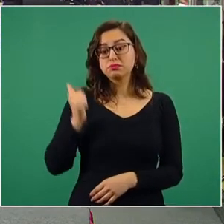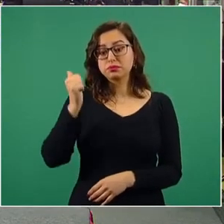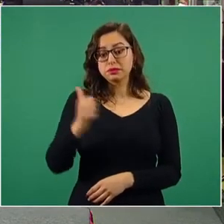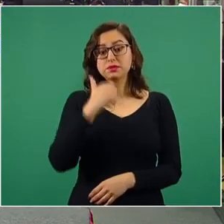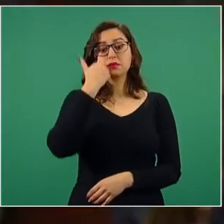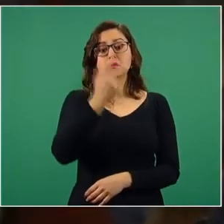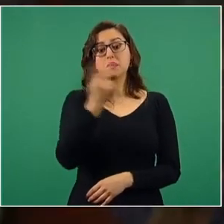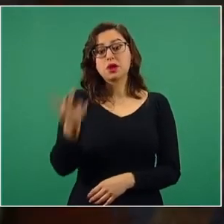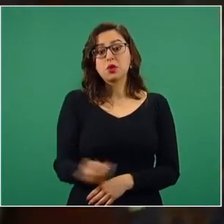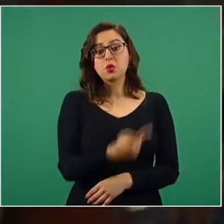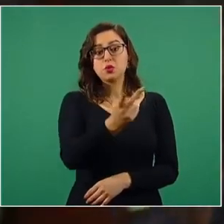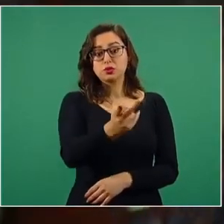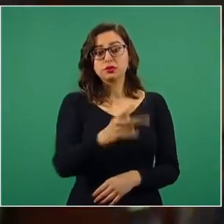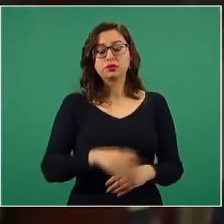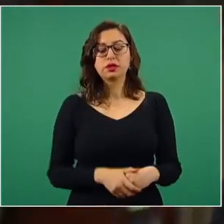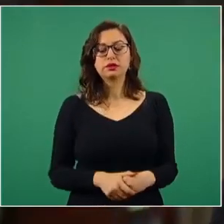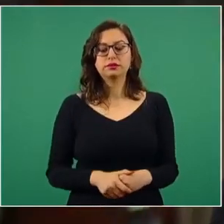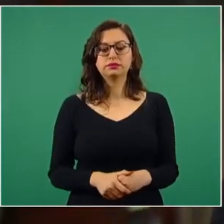entendido que ayer